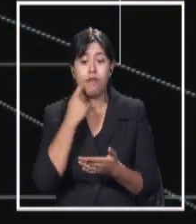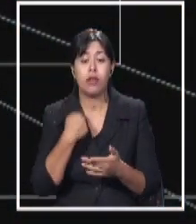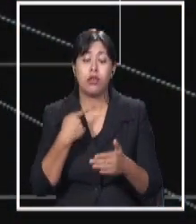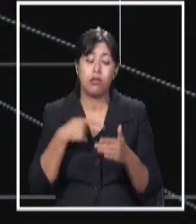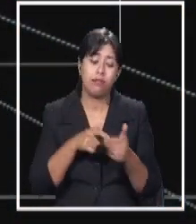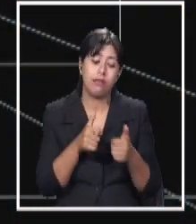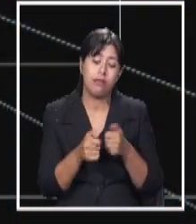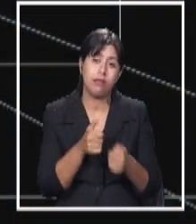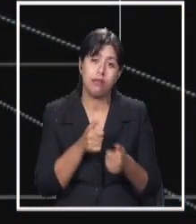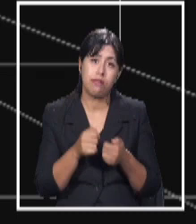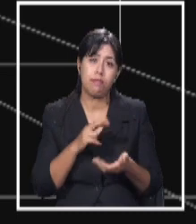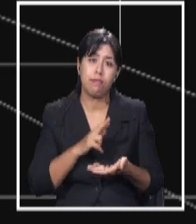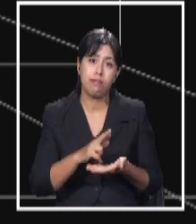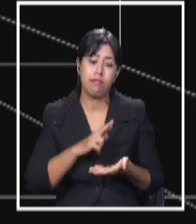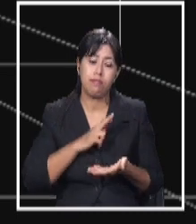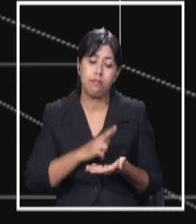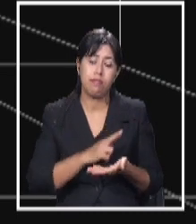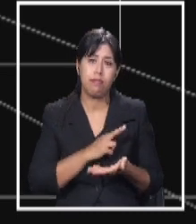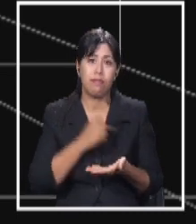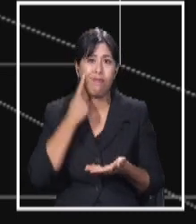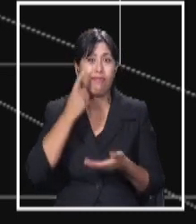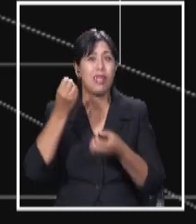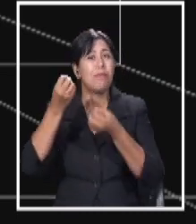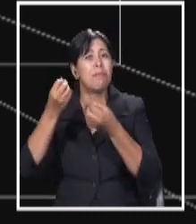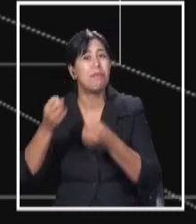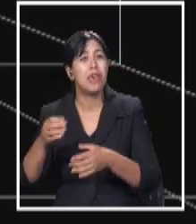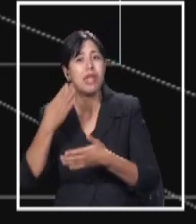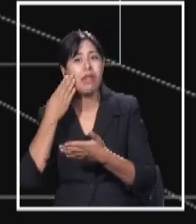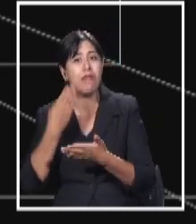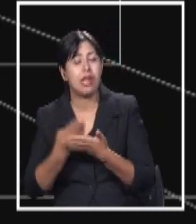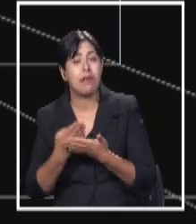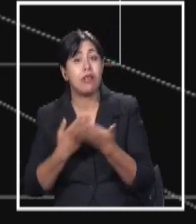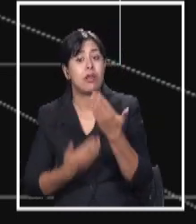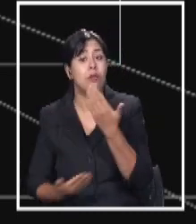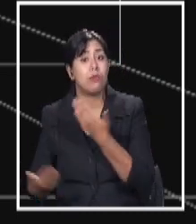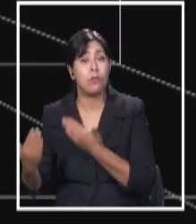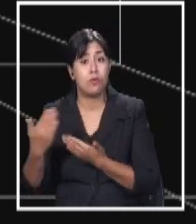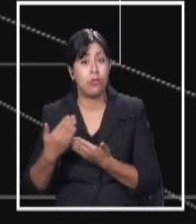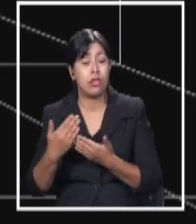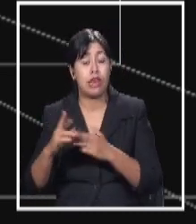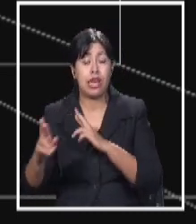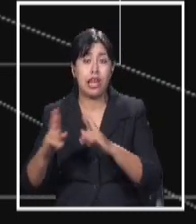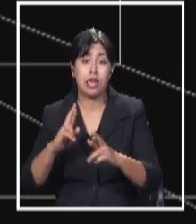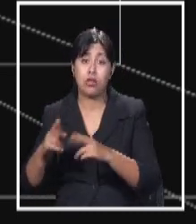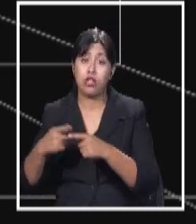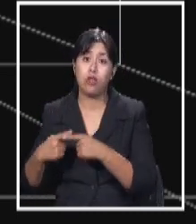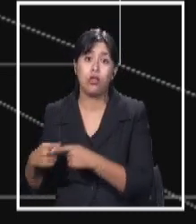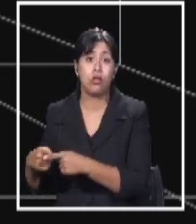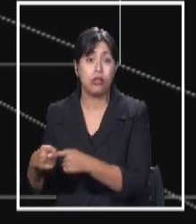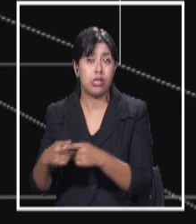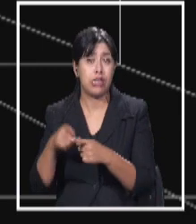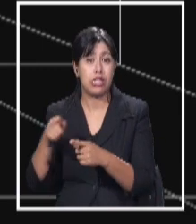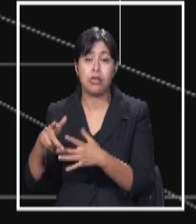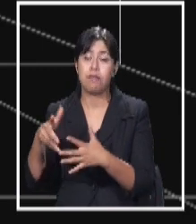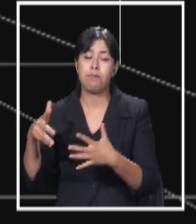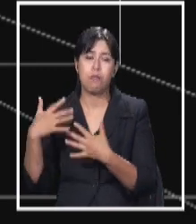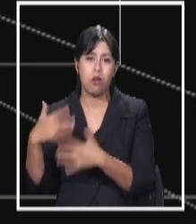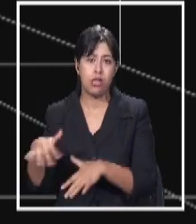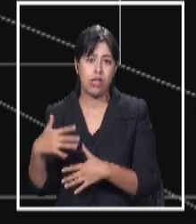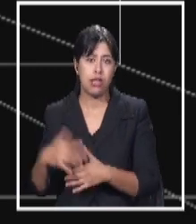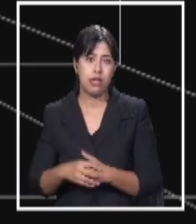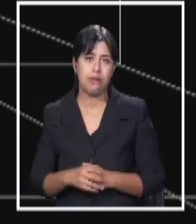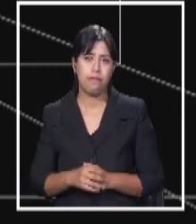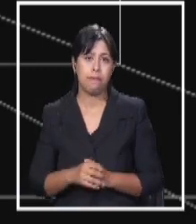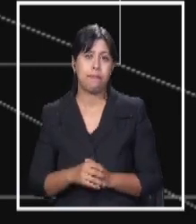celular, perdiendo los beneficios y los factores protectivos de las relaciones sociales, que son fundamentales.